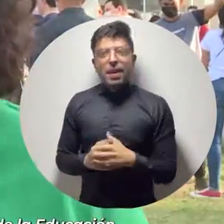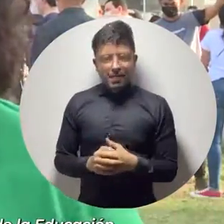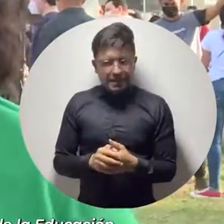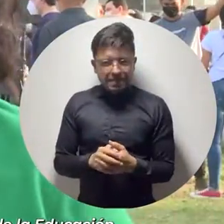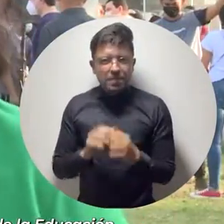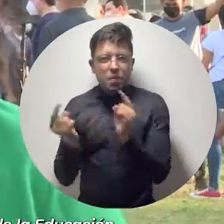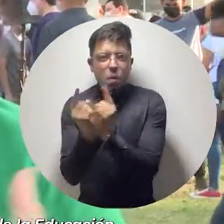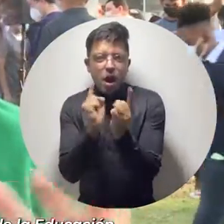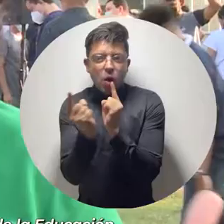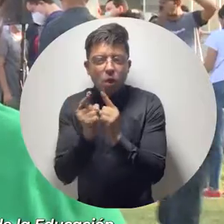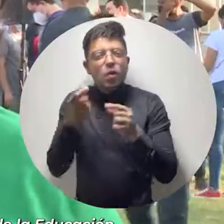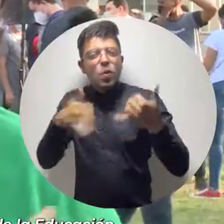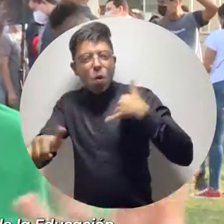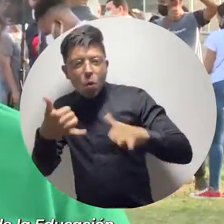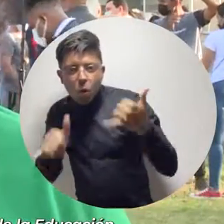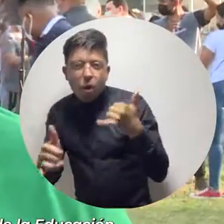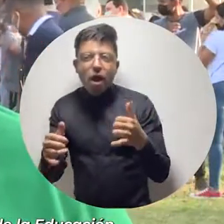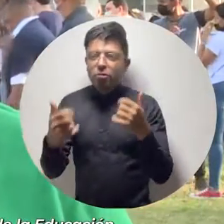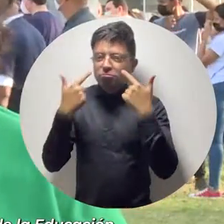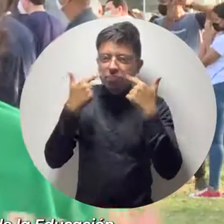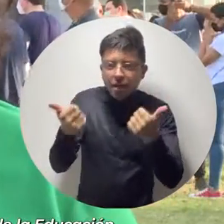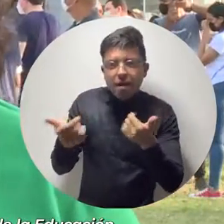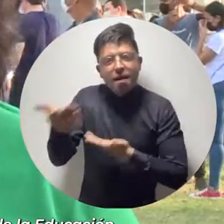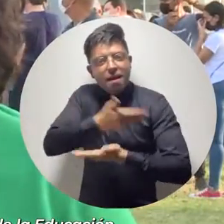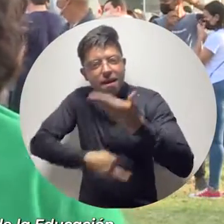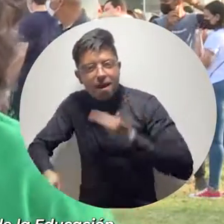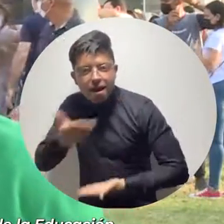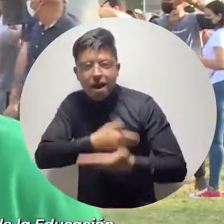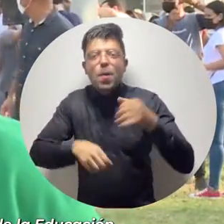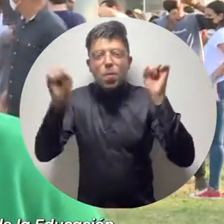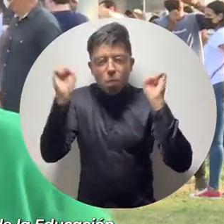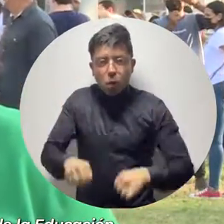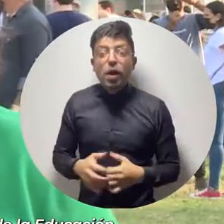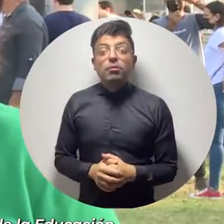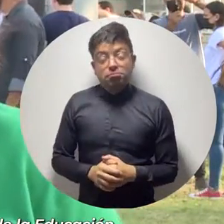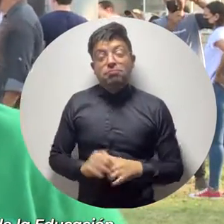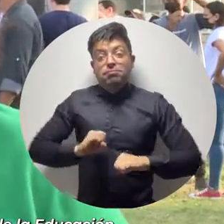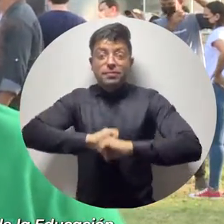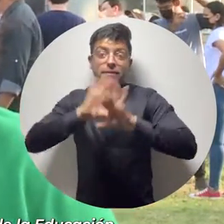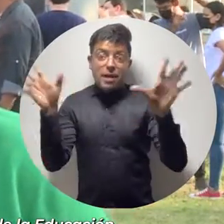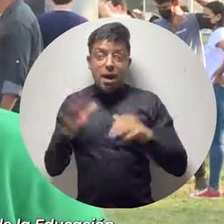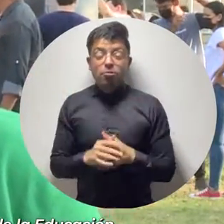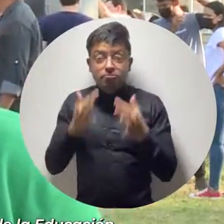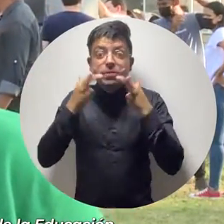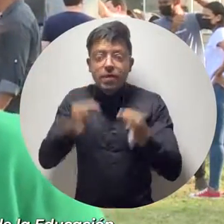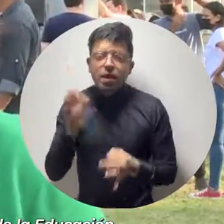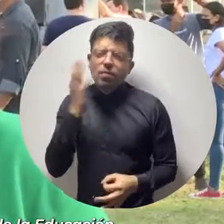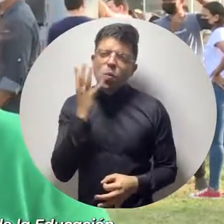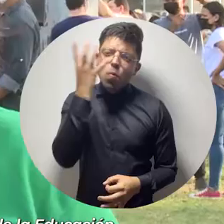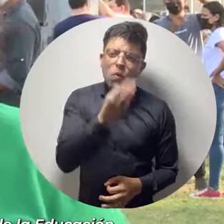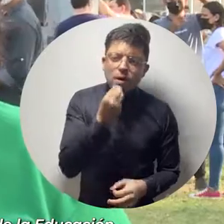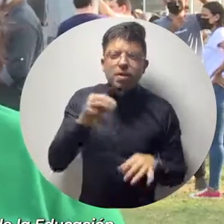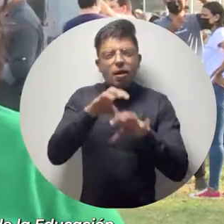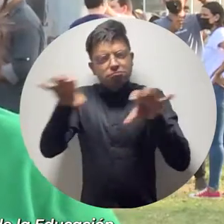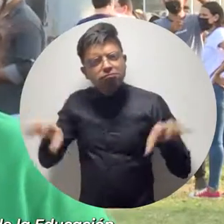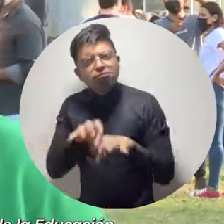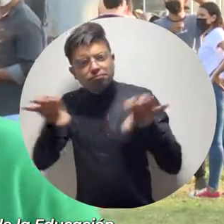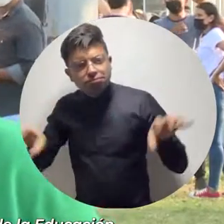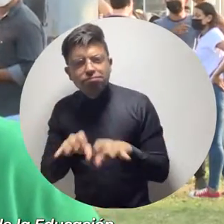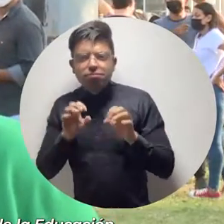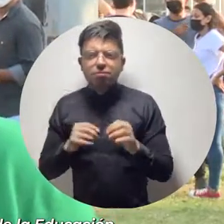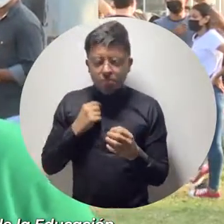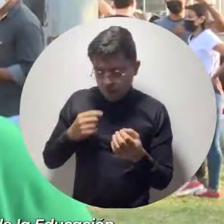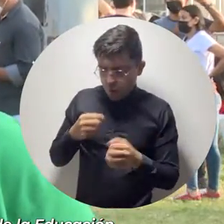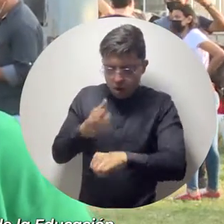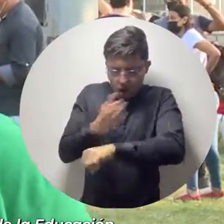tenemos así como este encuentro recreativo y lúdico en el que podemos compartir, entonces es realmente muy bonita la actividad que